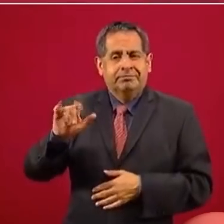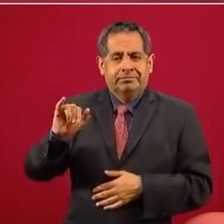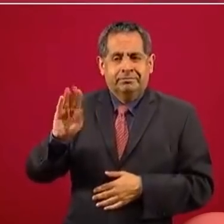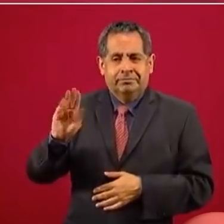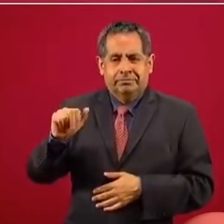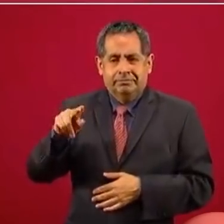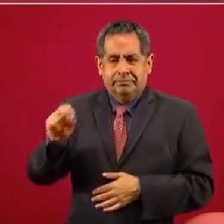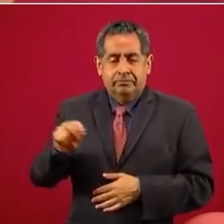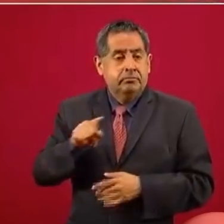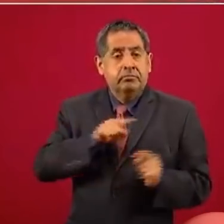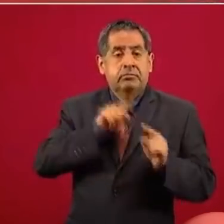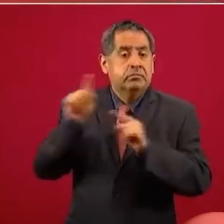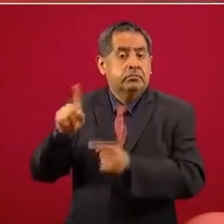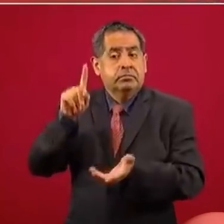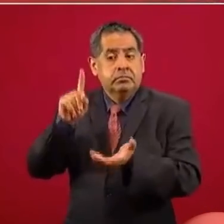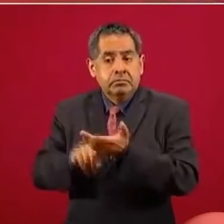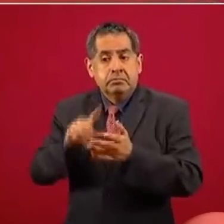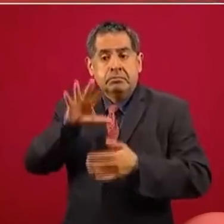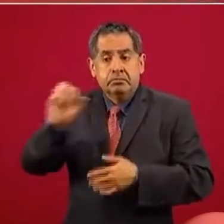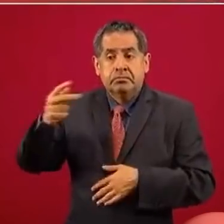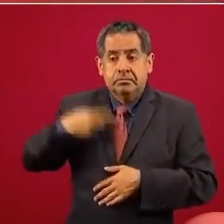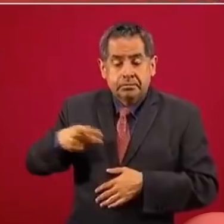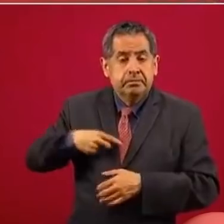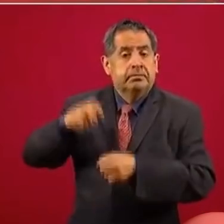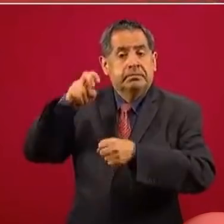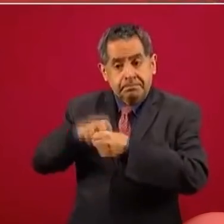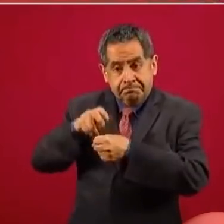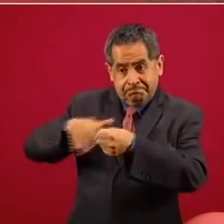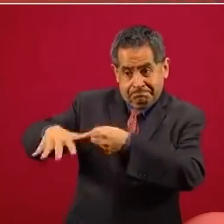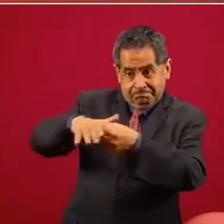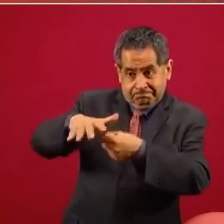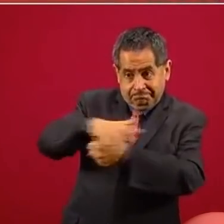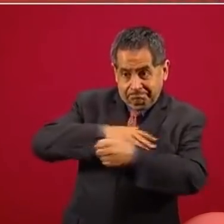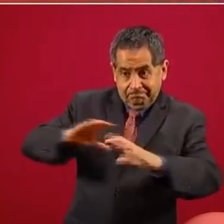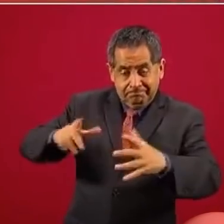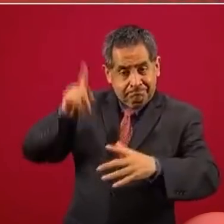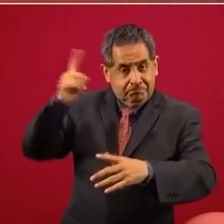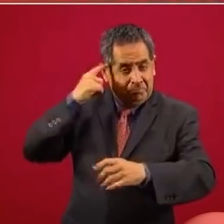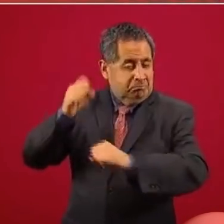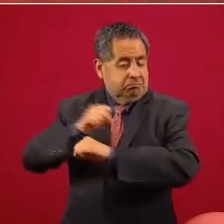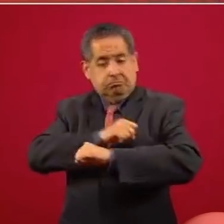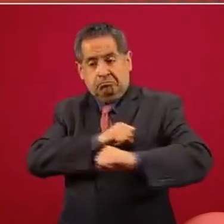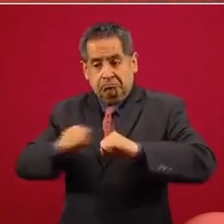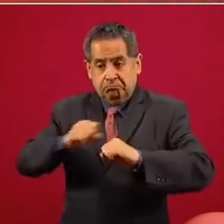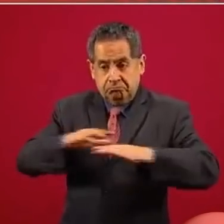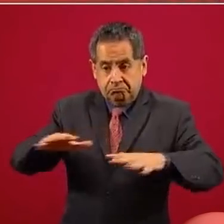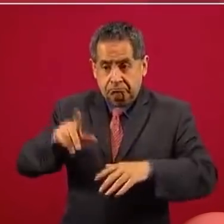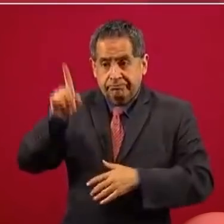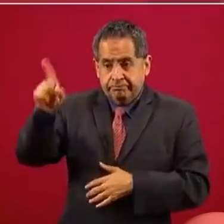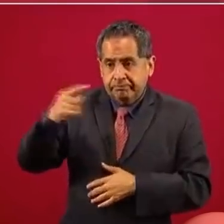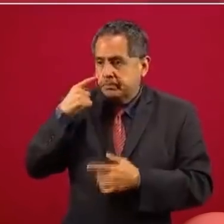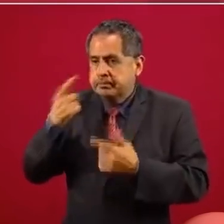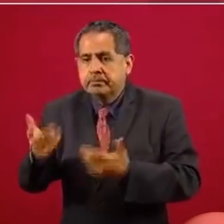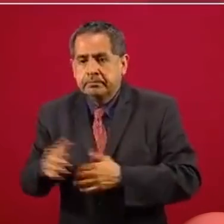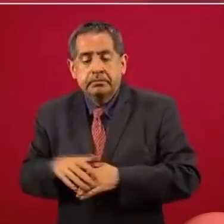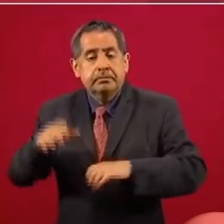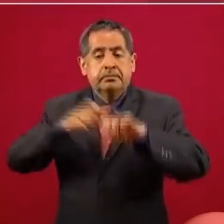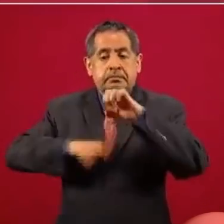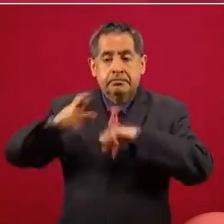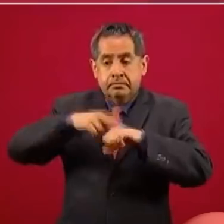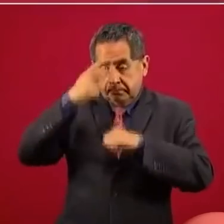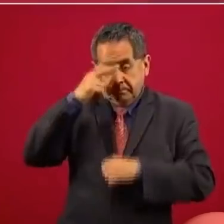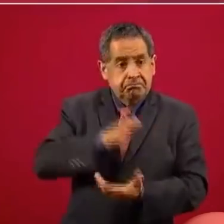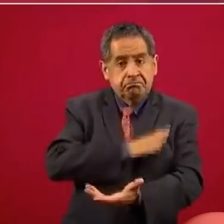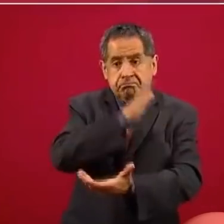comunidad mexicana de 1,500 personas en la zona en la que ocurrió la explosión. El embajador de México